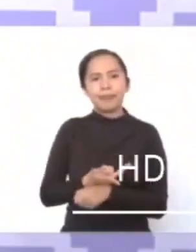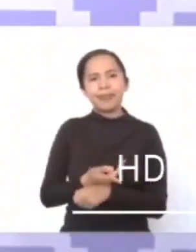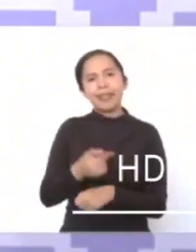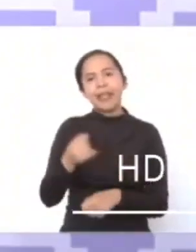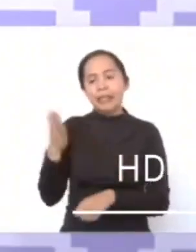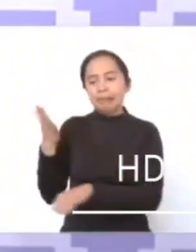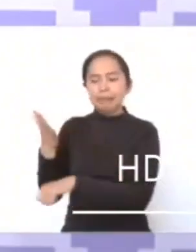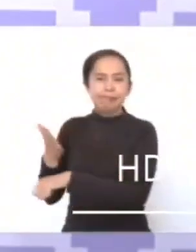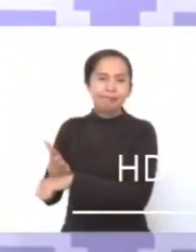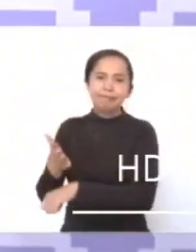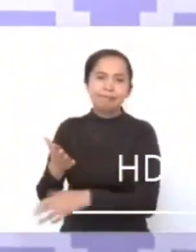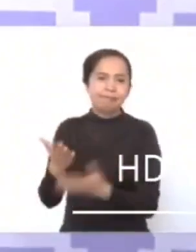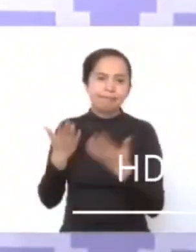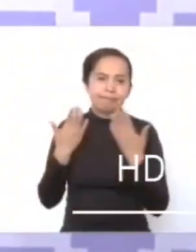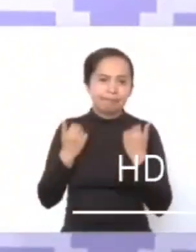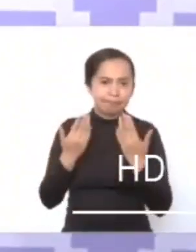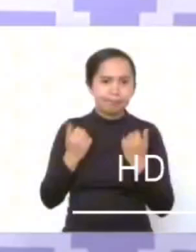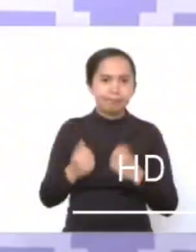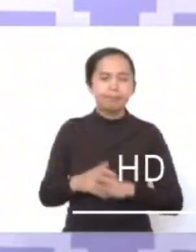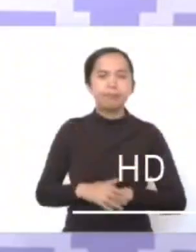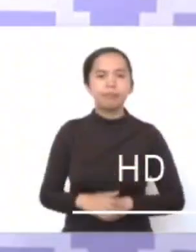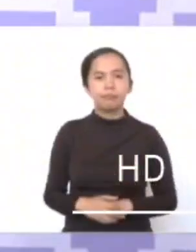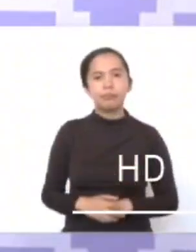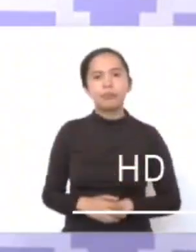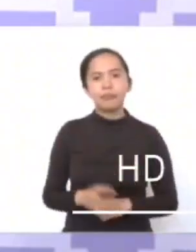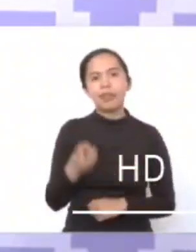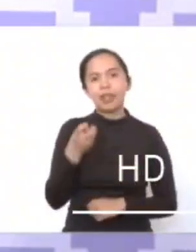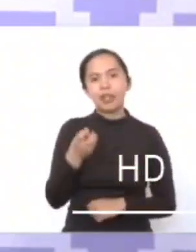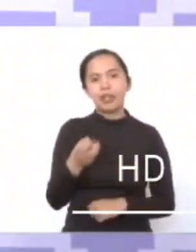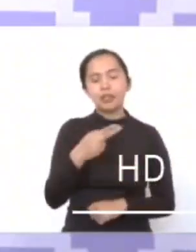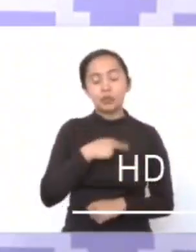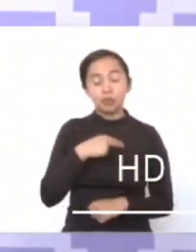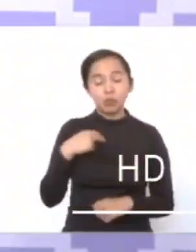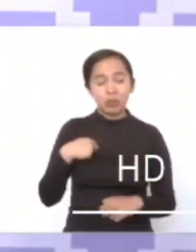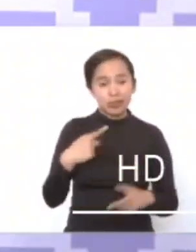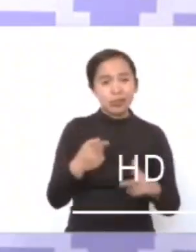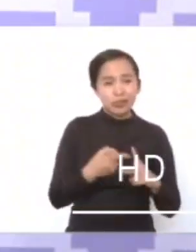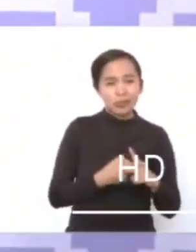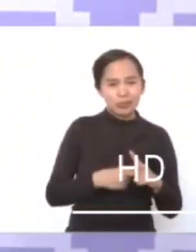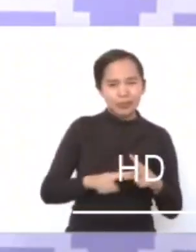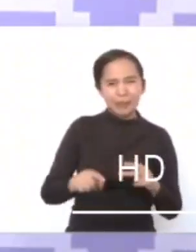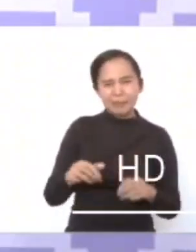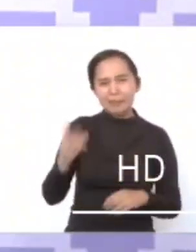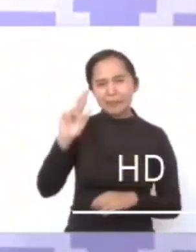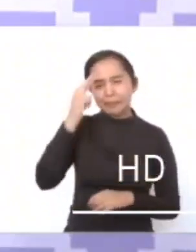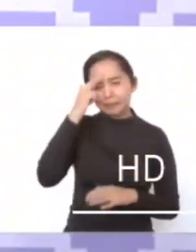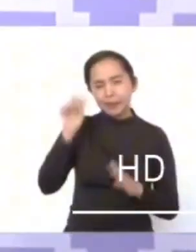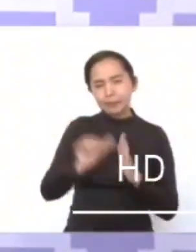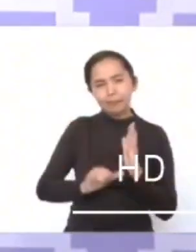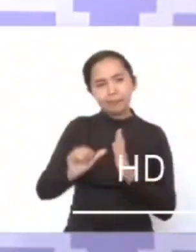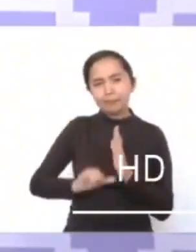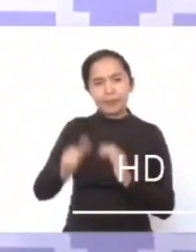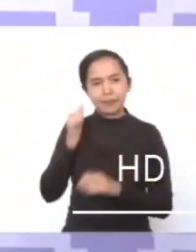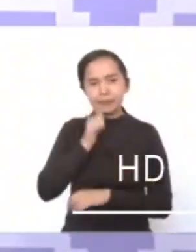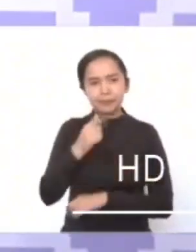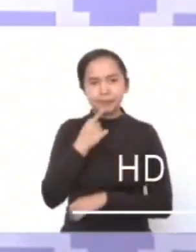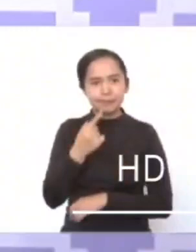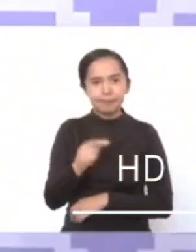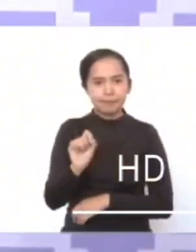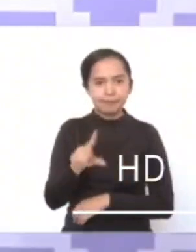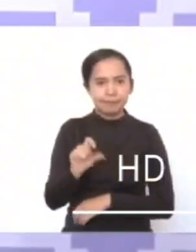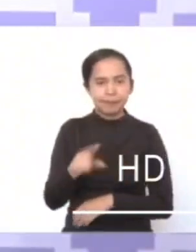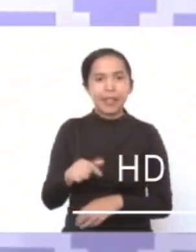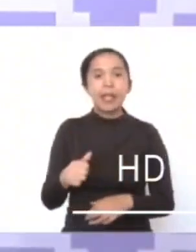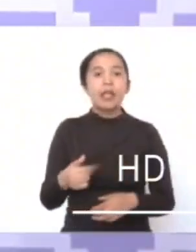la impunidad. Ese fue nuestro punto de partida, lo digo cada mes. Había que hacer